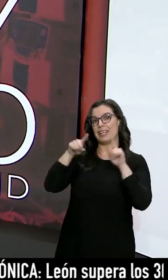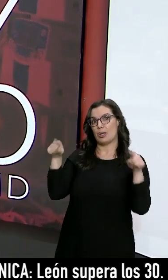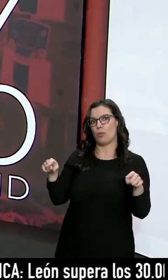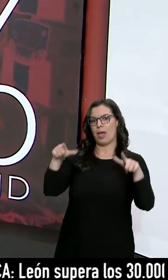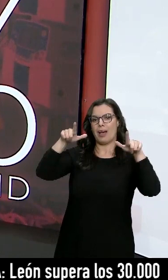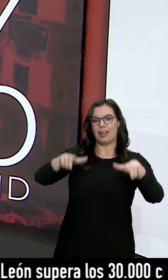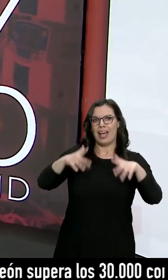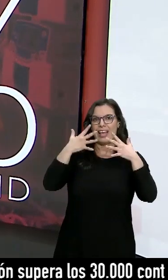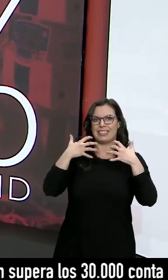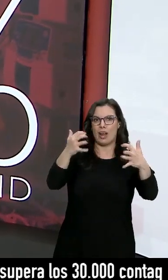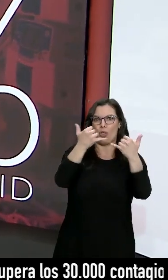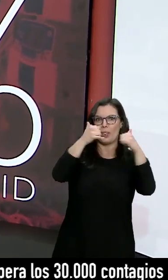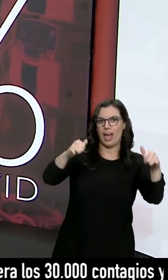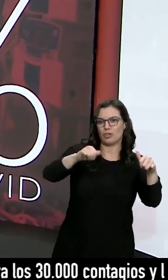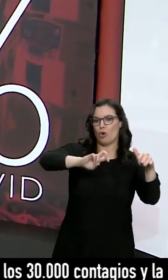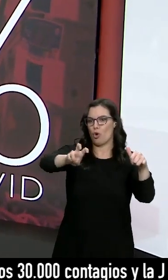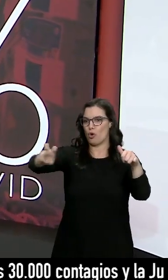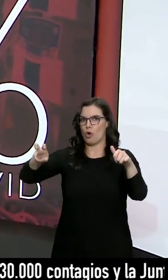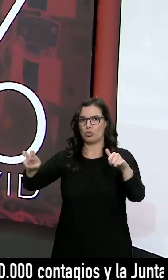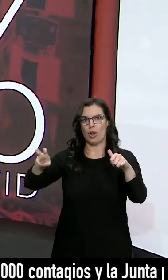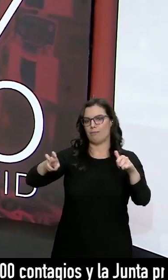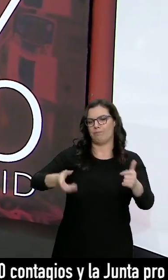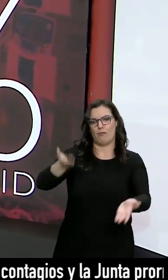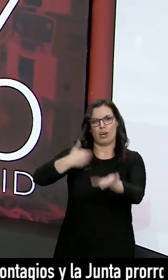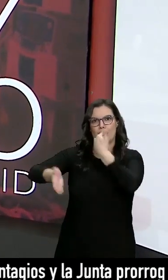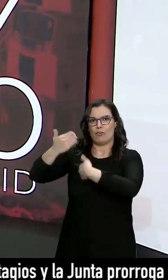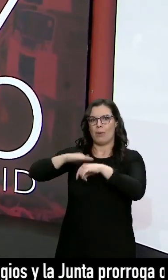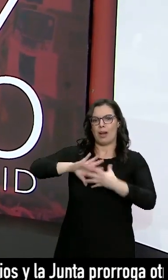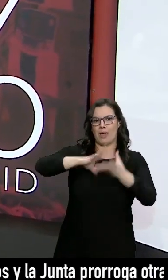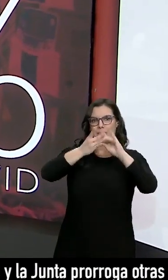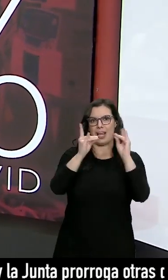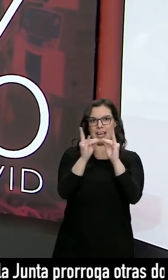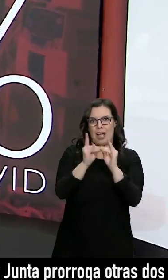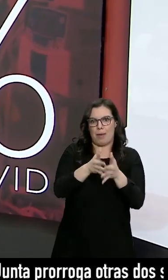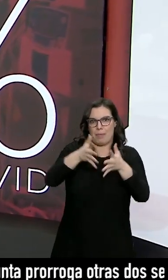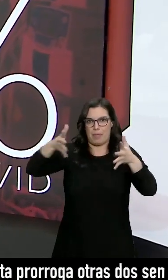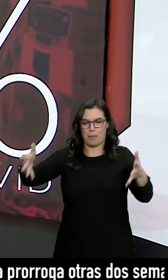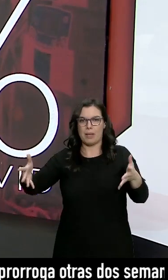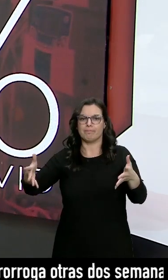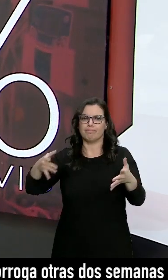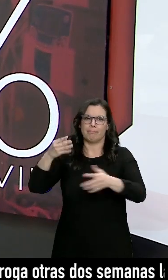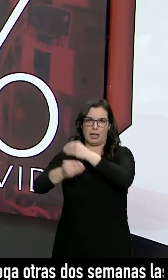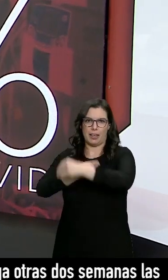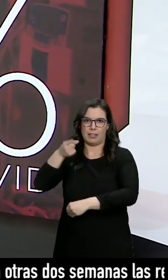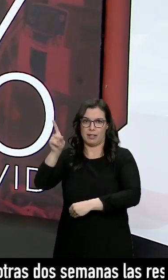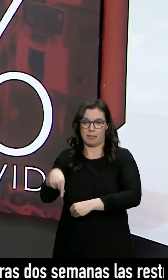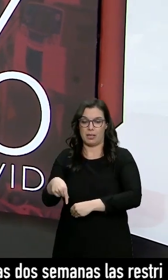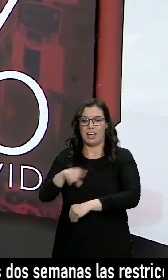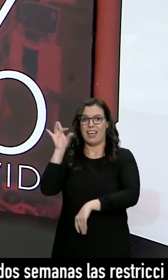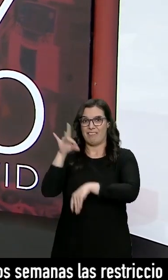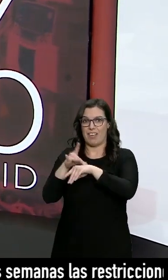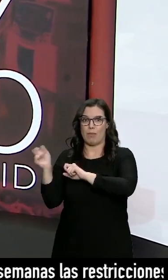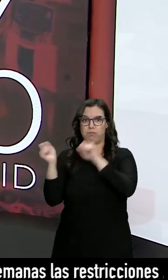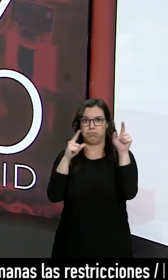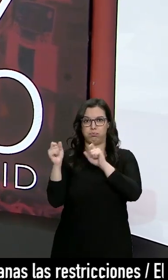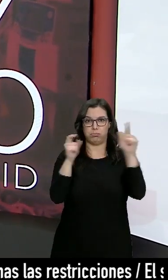dependencias para hacer sitio a más camas y ahora ha tenido que volver a hacerlo. Está derivando pacientes a otras provincias y se está haciendo sitio en